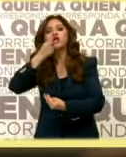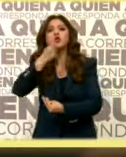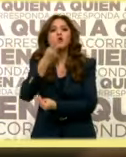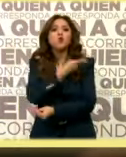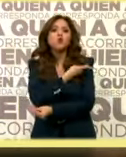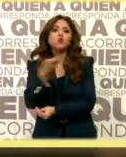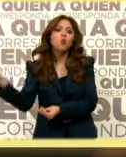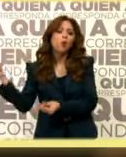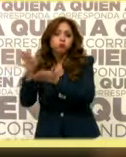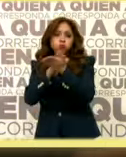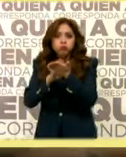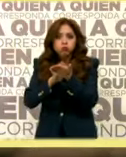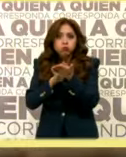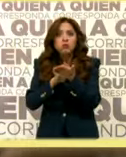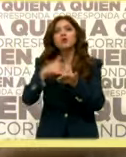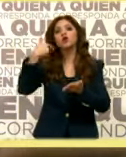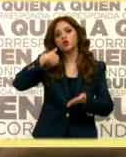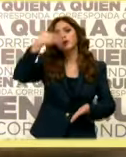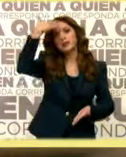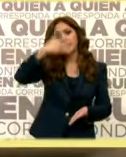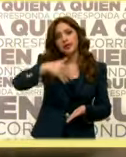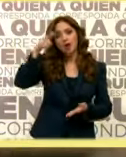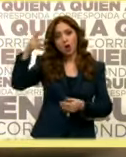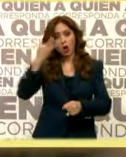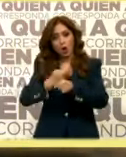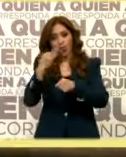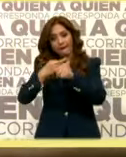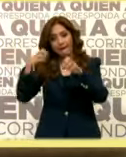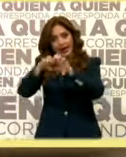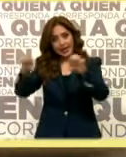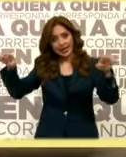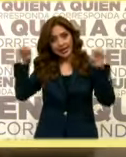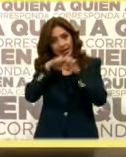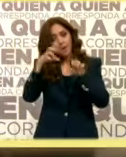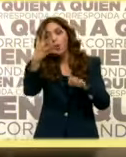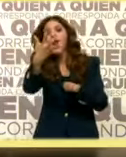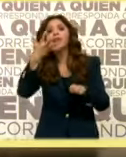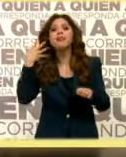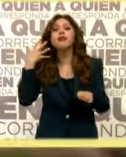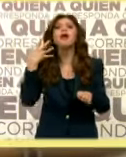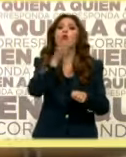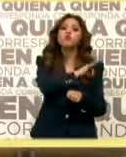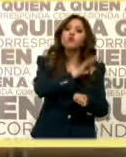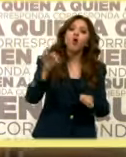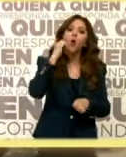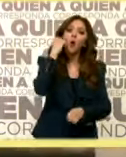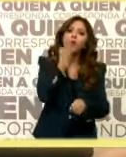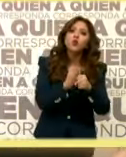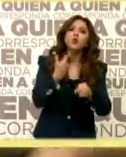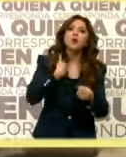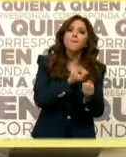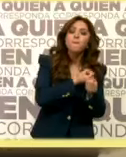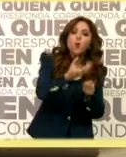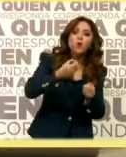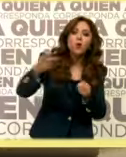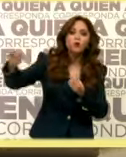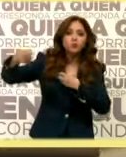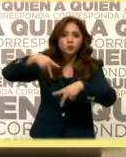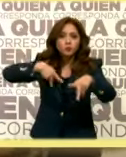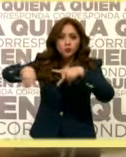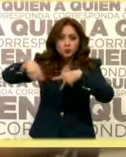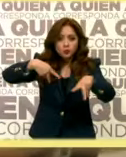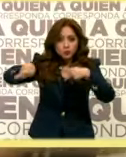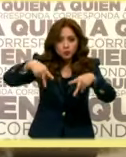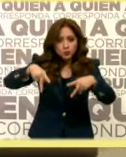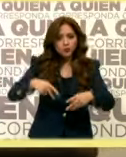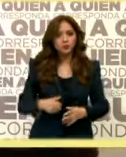marginados. Entonces, qué bueno que a través de Tigres podamos tener la oportunidad de en el partido contra el Herediano, de